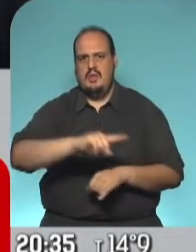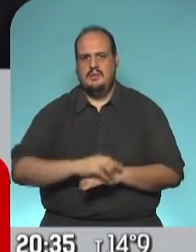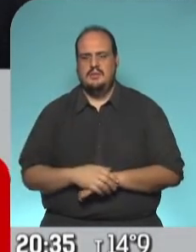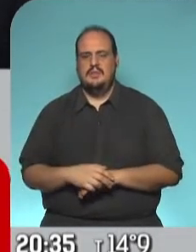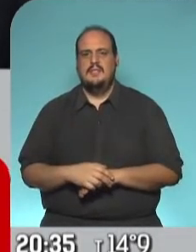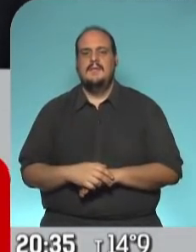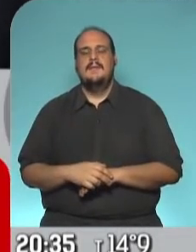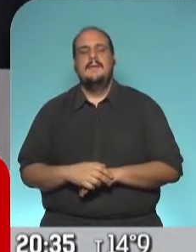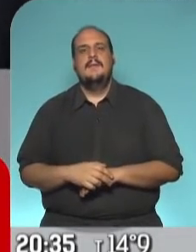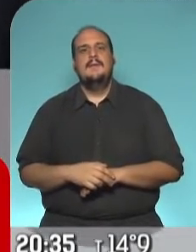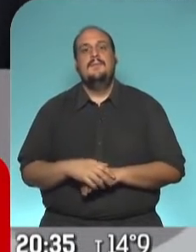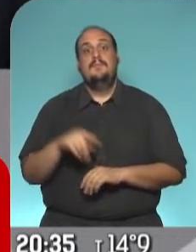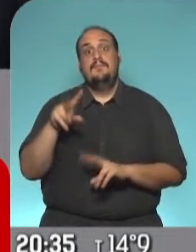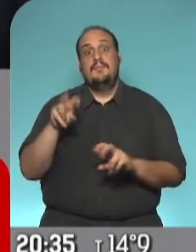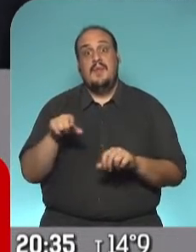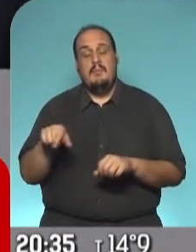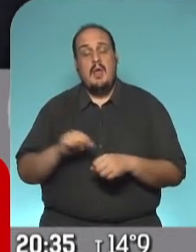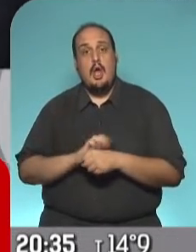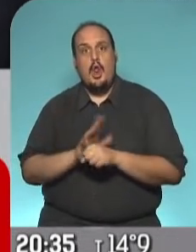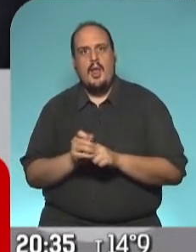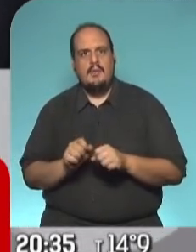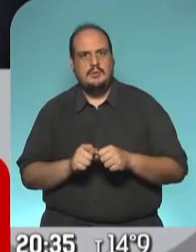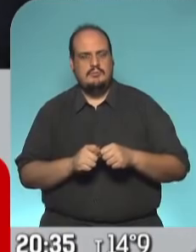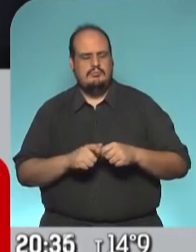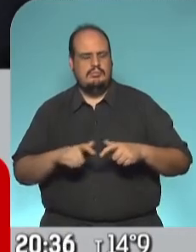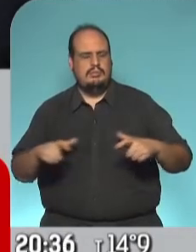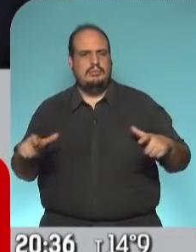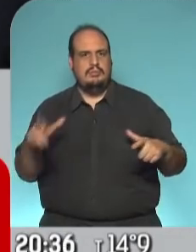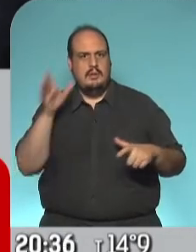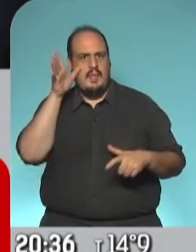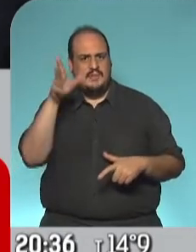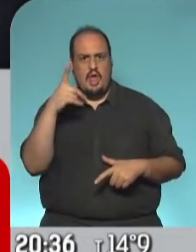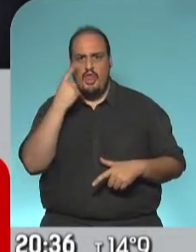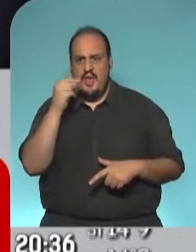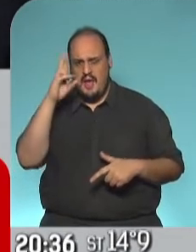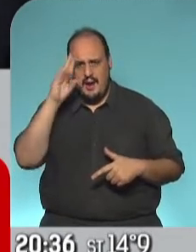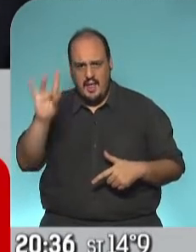el marco de la cantidad de casos que sigue siendo récord día a día,